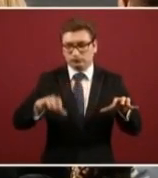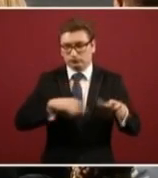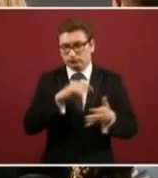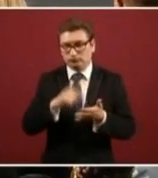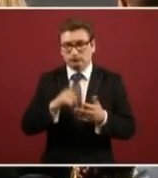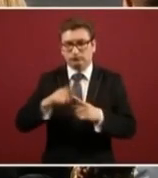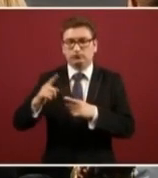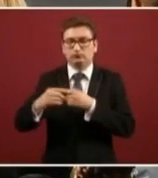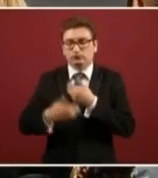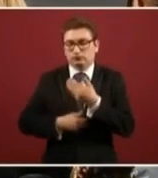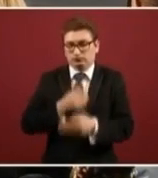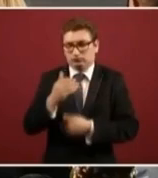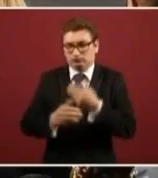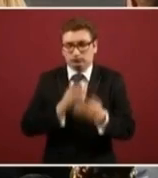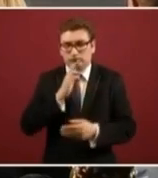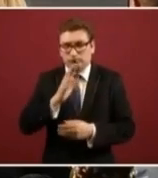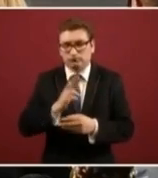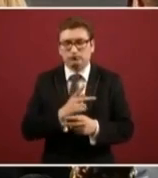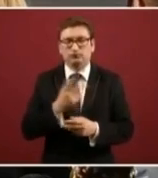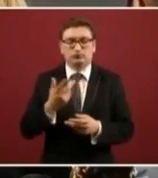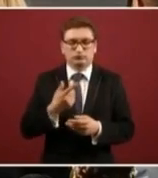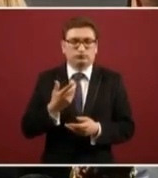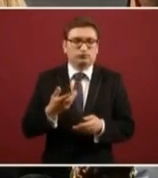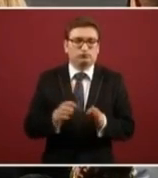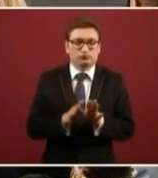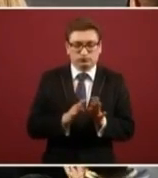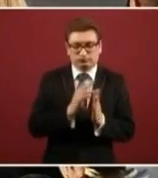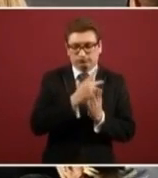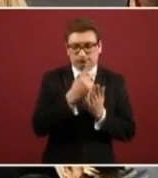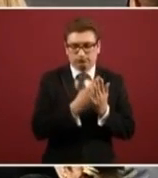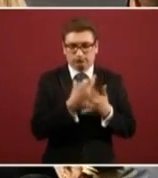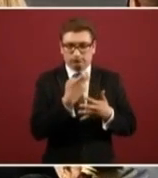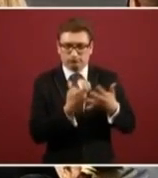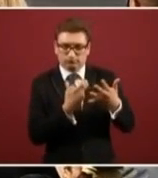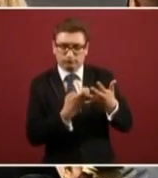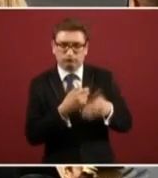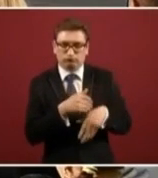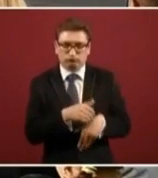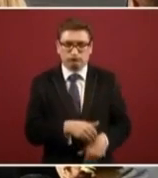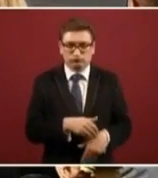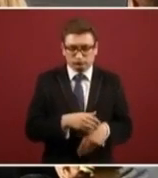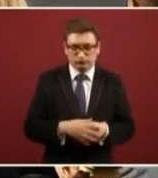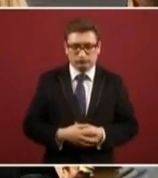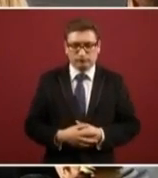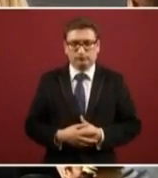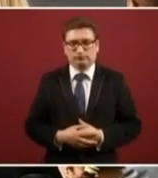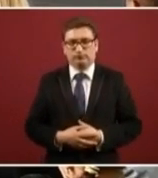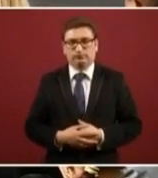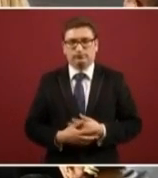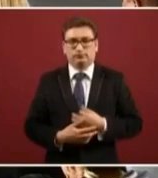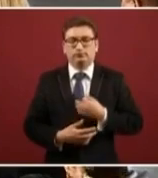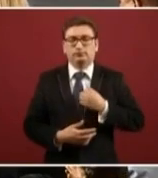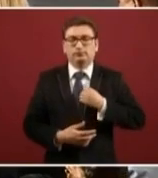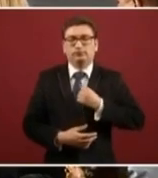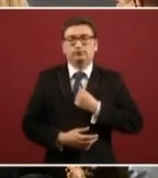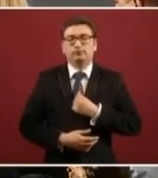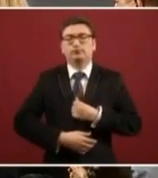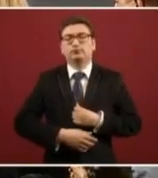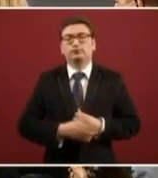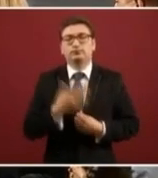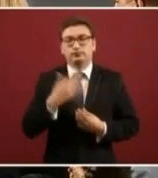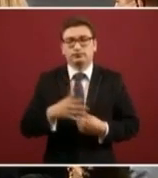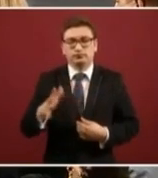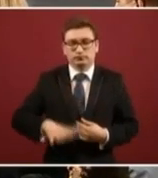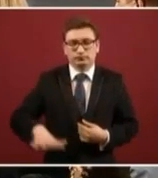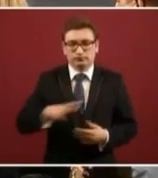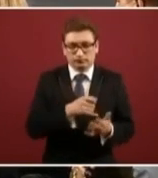de obtener producto de la implementación de estos programas, pues será al concluir los ciclos agrícolas de primavera-verano, que será